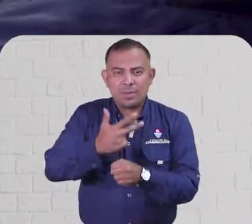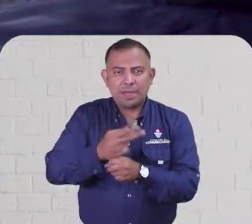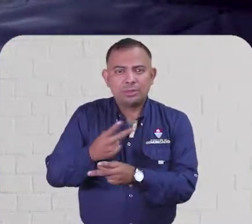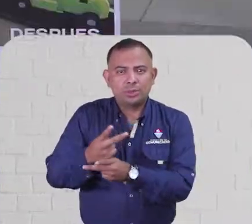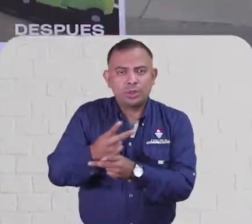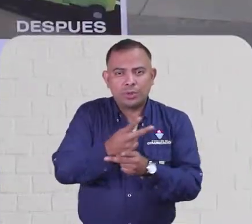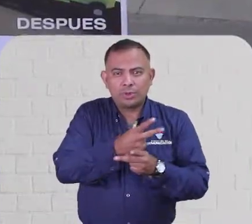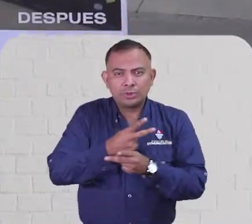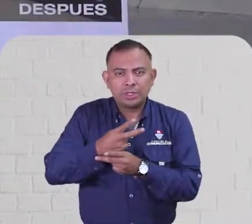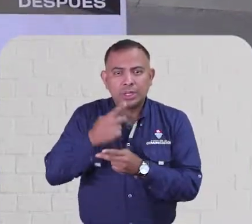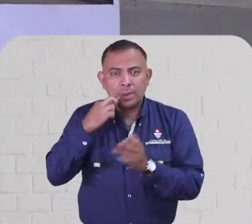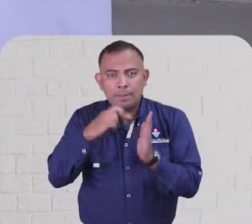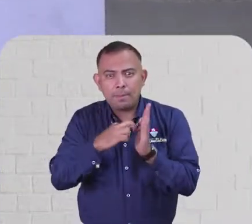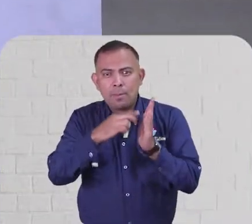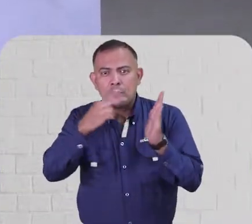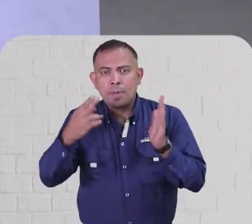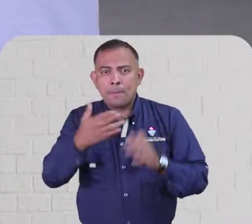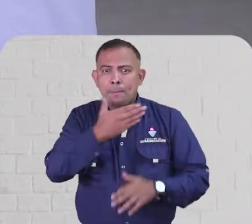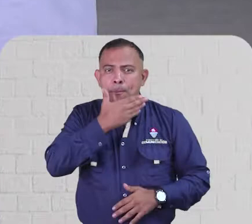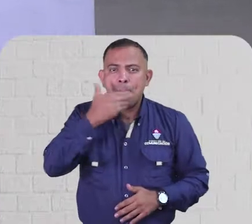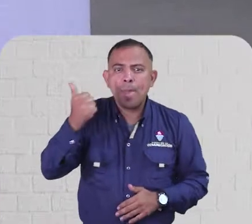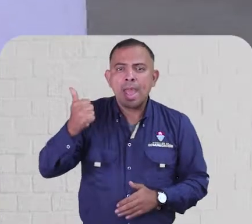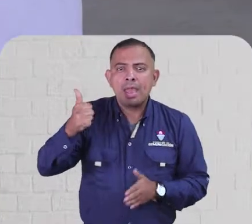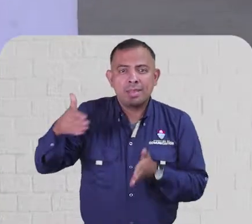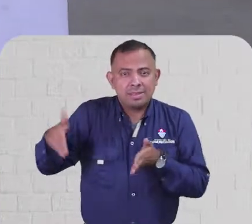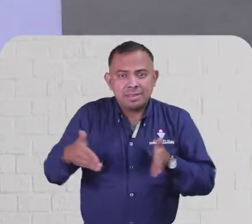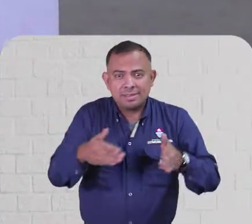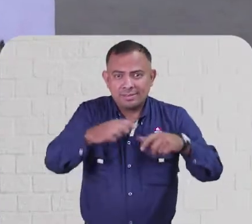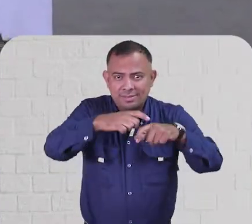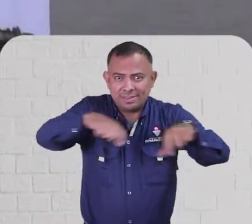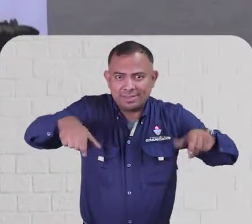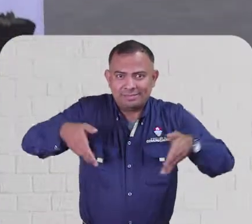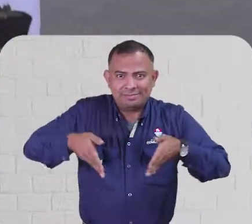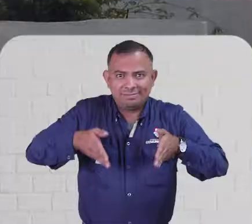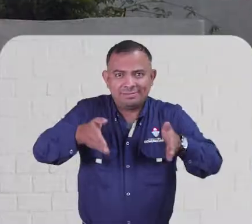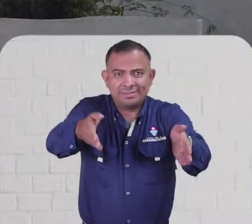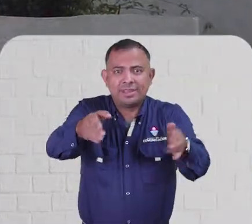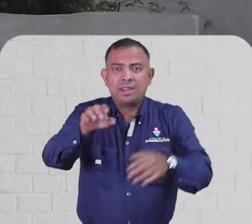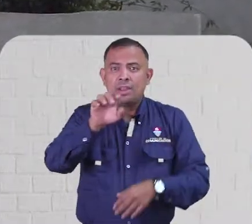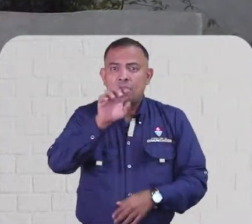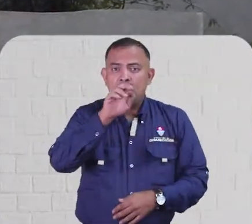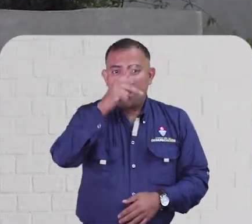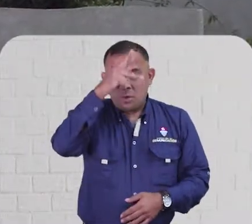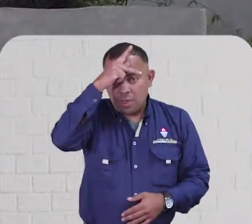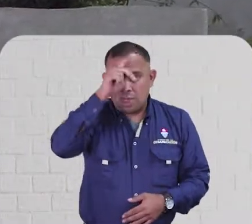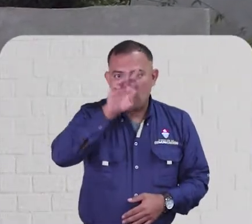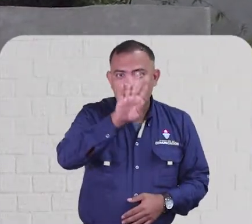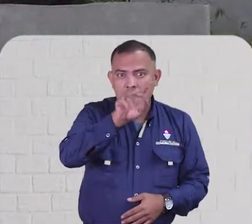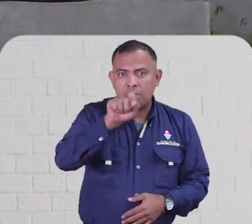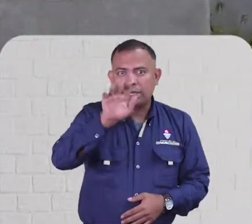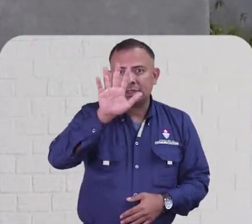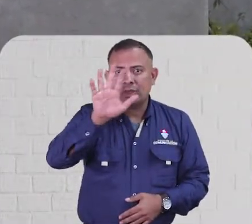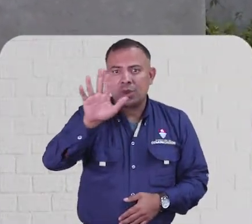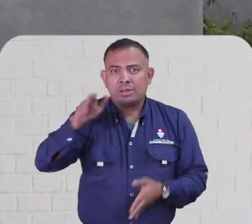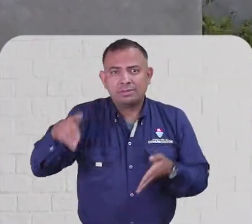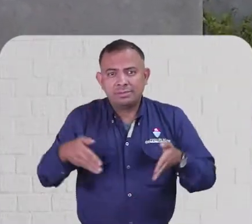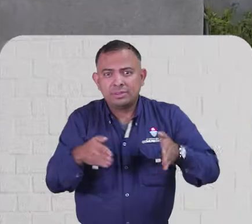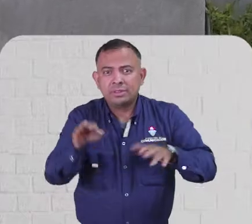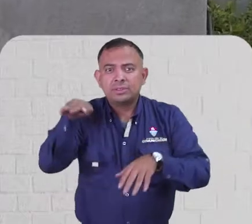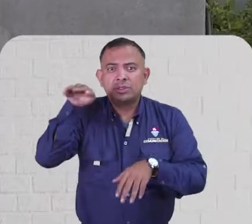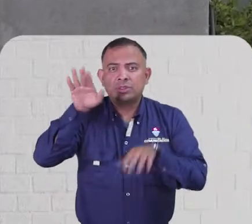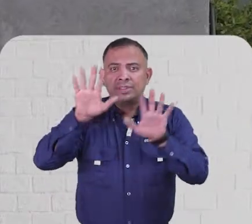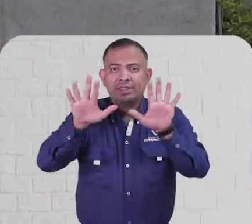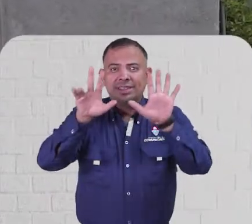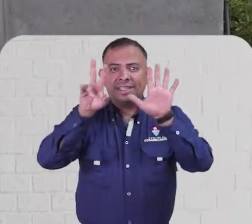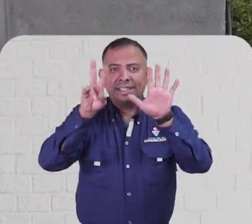de Guatemala supervisó el avance del proyecto de mejora vial del carril auxiliar en el kilómetro 4.5 de la ruta al